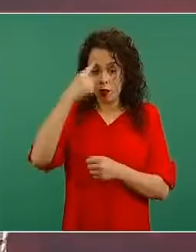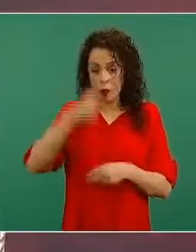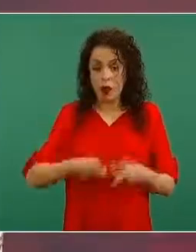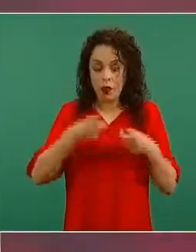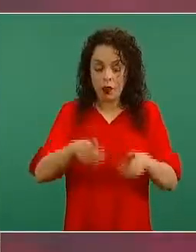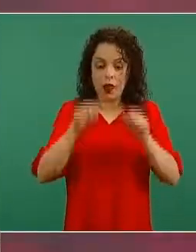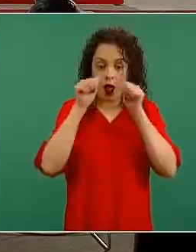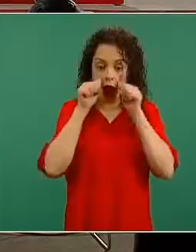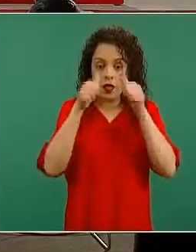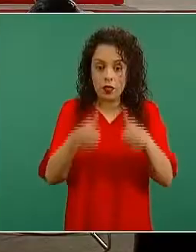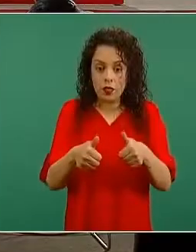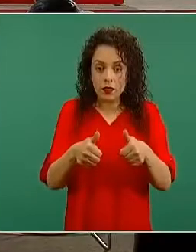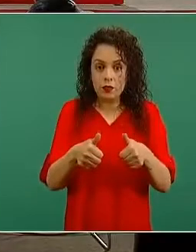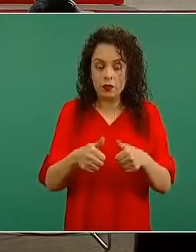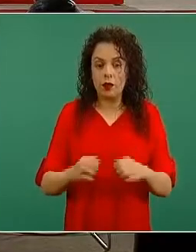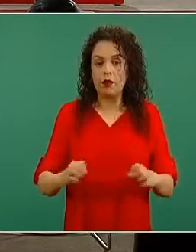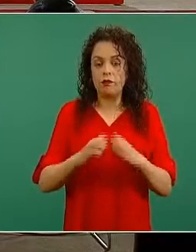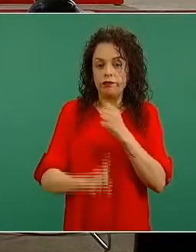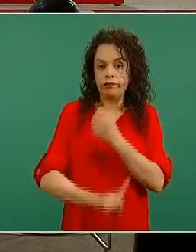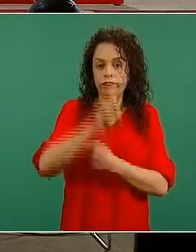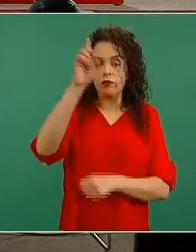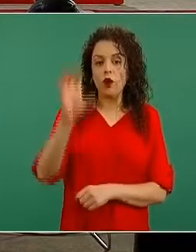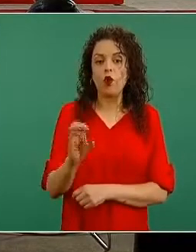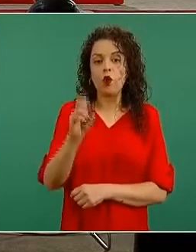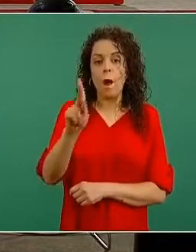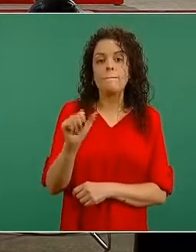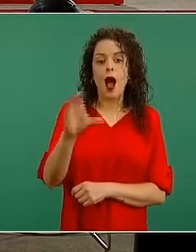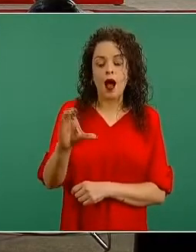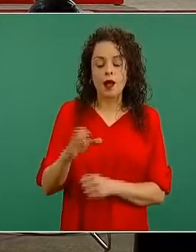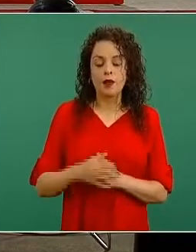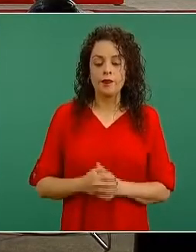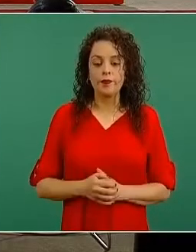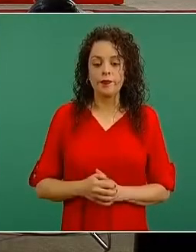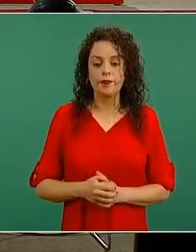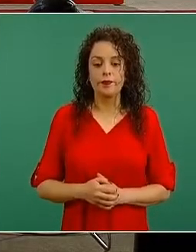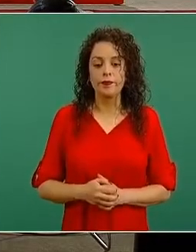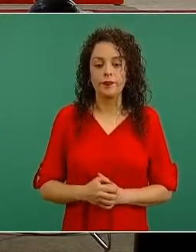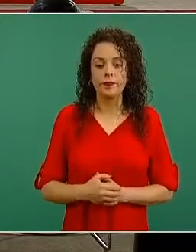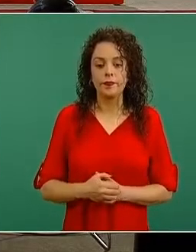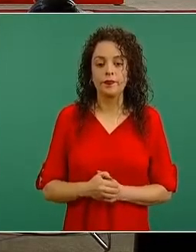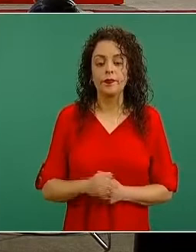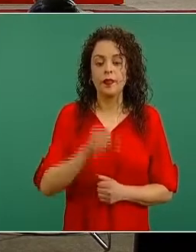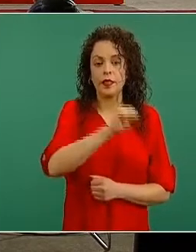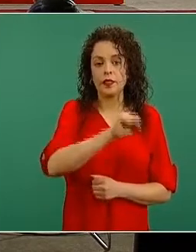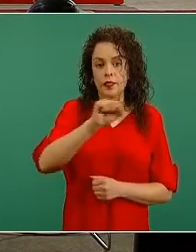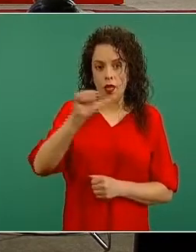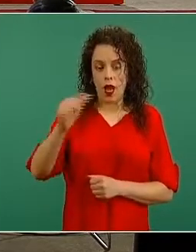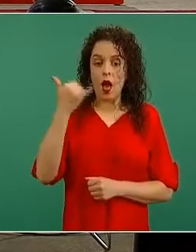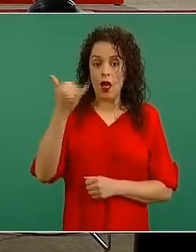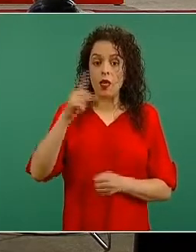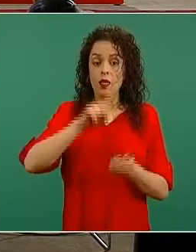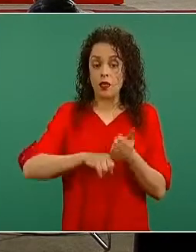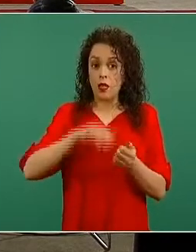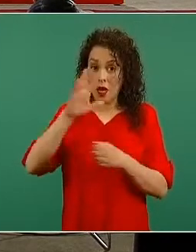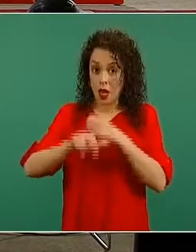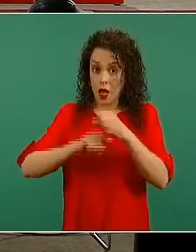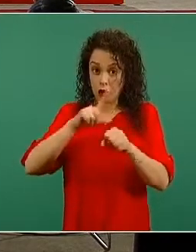Atención a Contingencias, COPAC, de la Secretaría de Salud, y él a nivel nacional